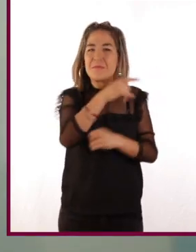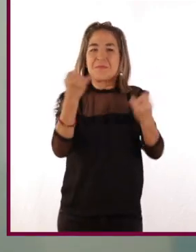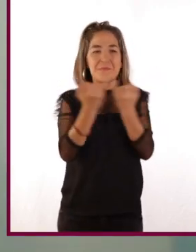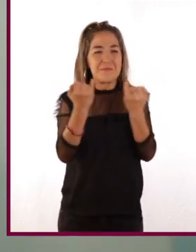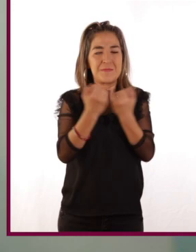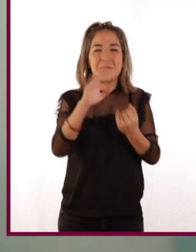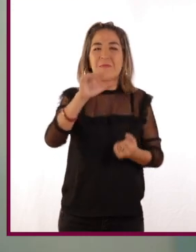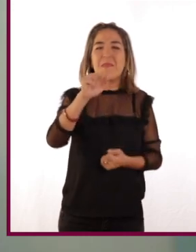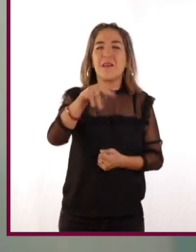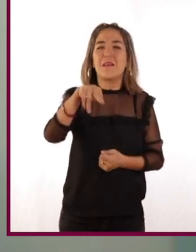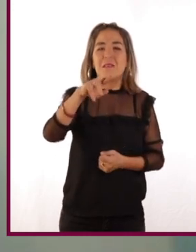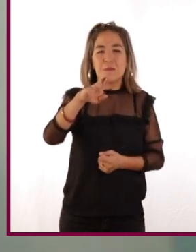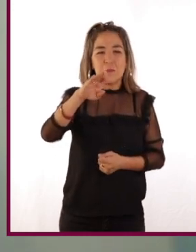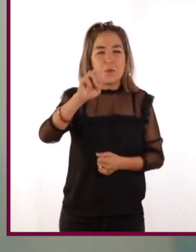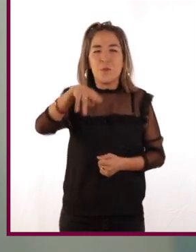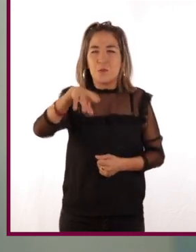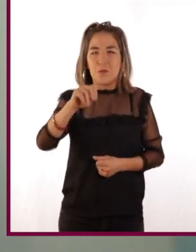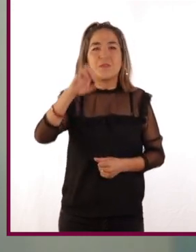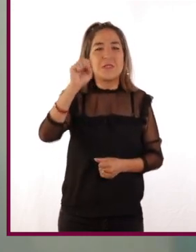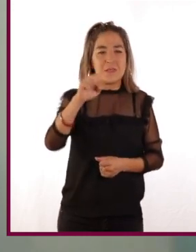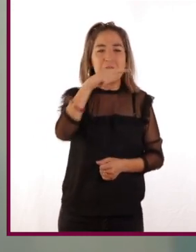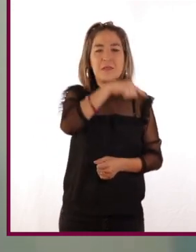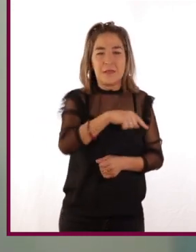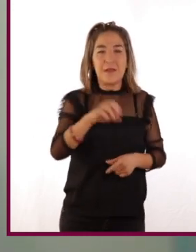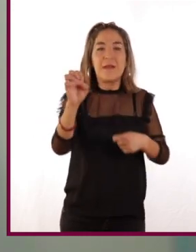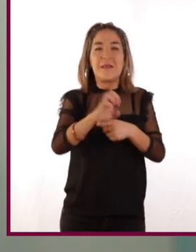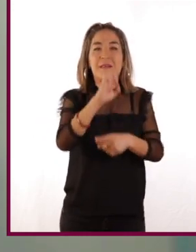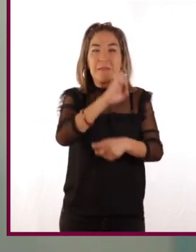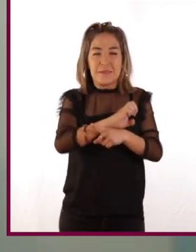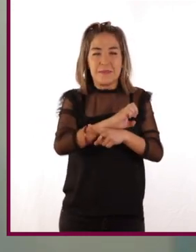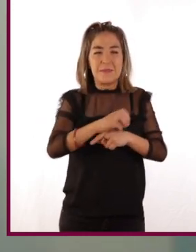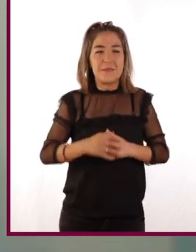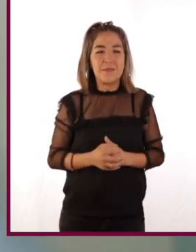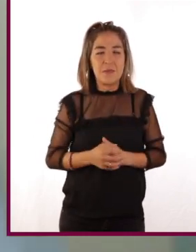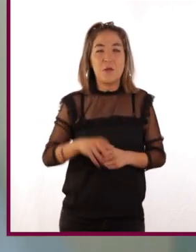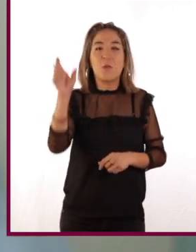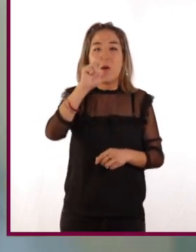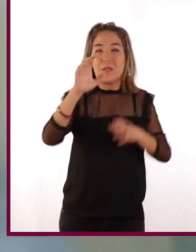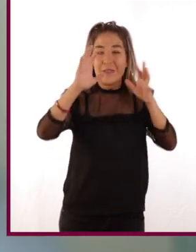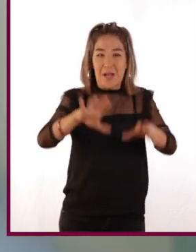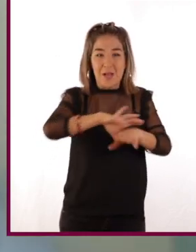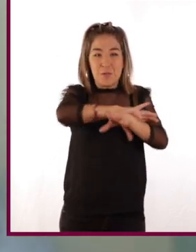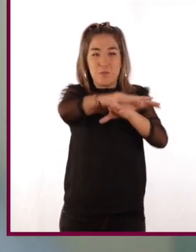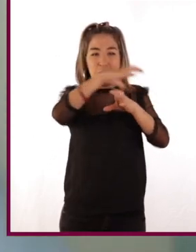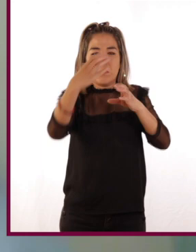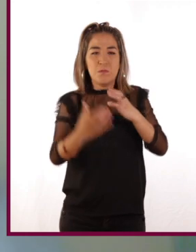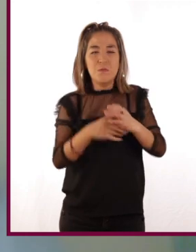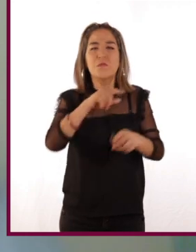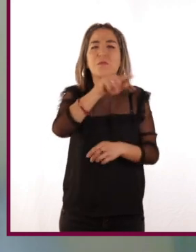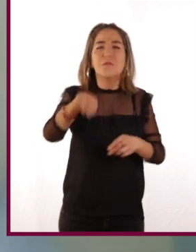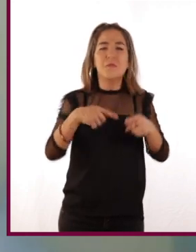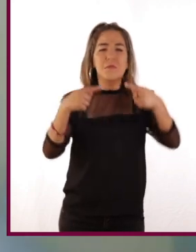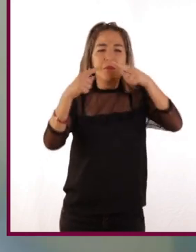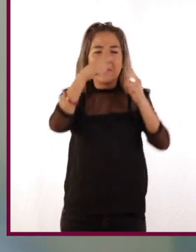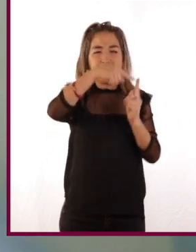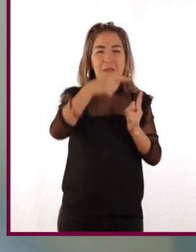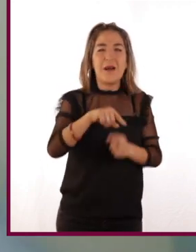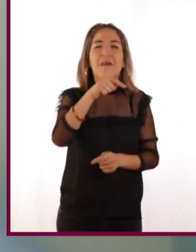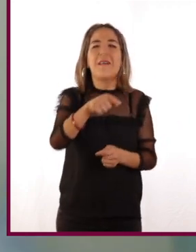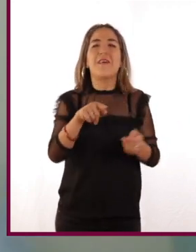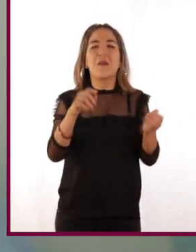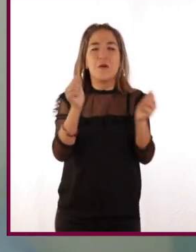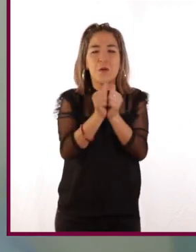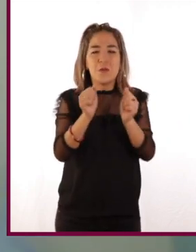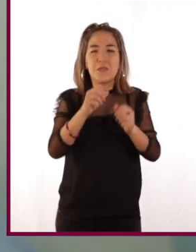que también es el carbono 60, o el fullereno. Entonces, al cubrirla, todos estos